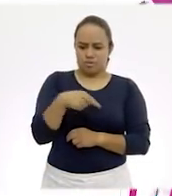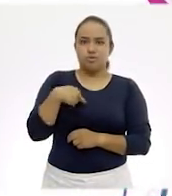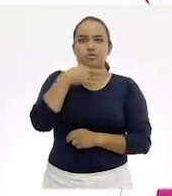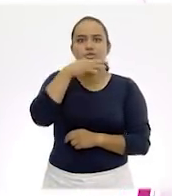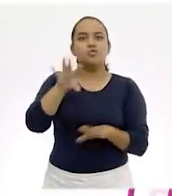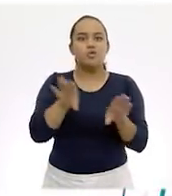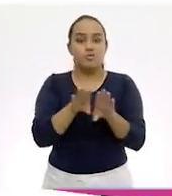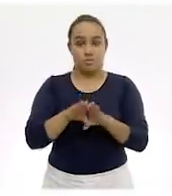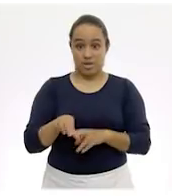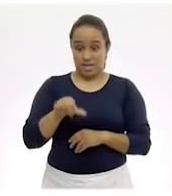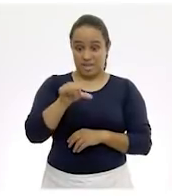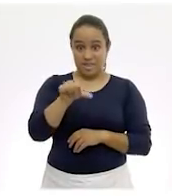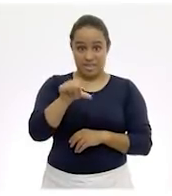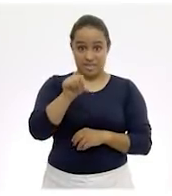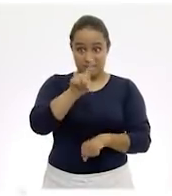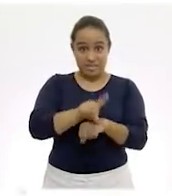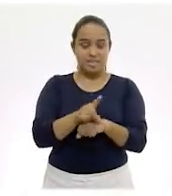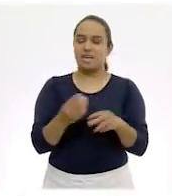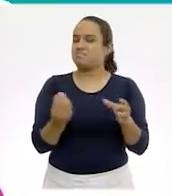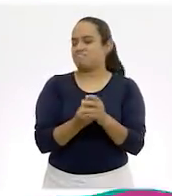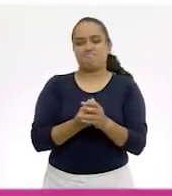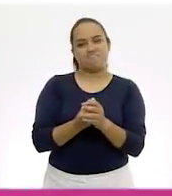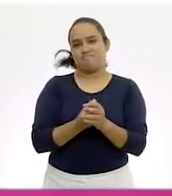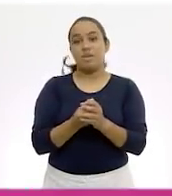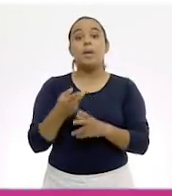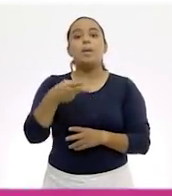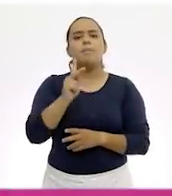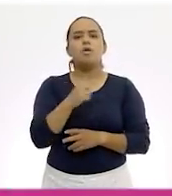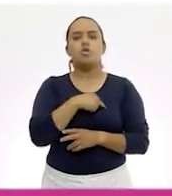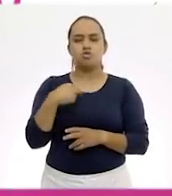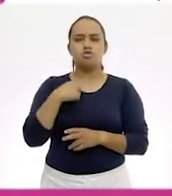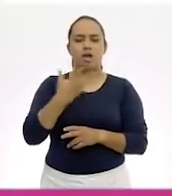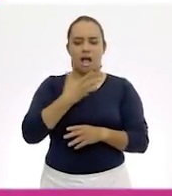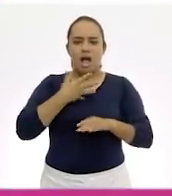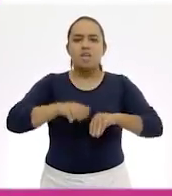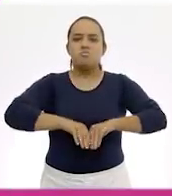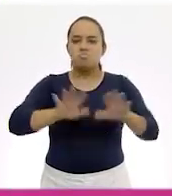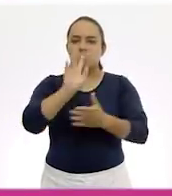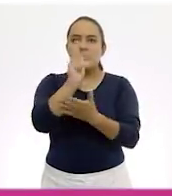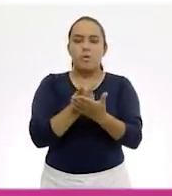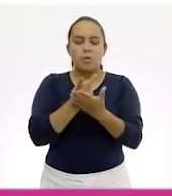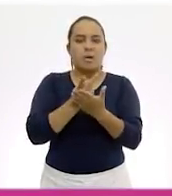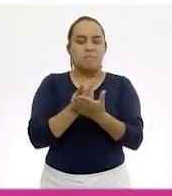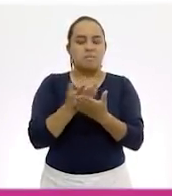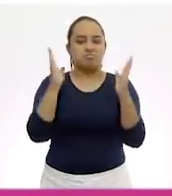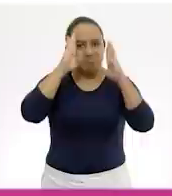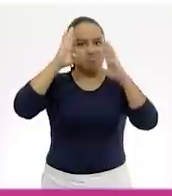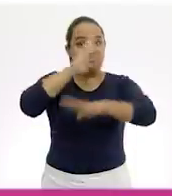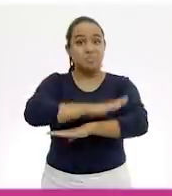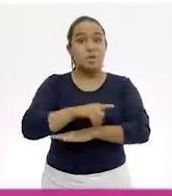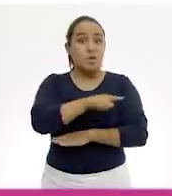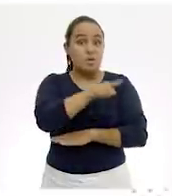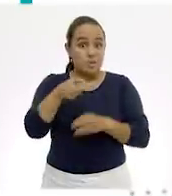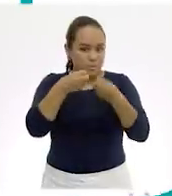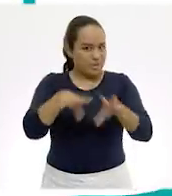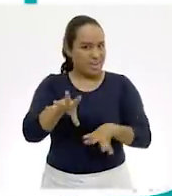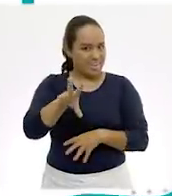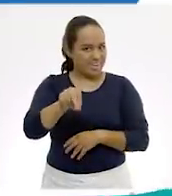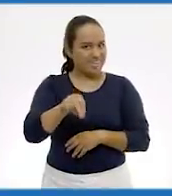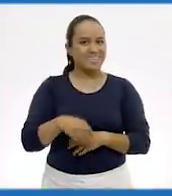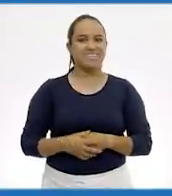el 16 no habrá clases y tendremos una programación de entretenimiento. No te la pierdas.